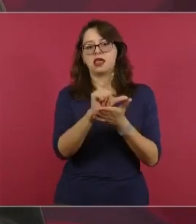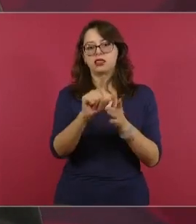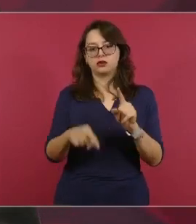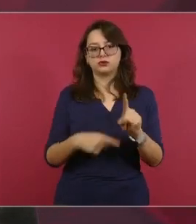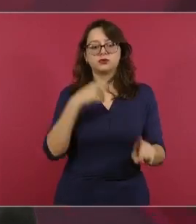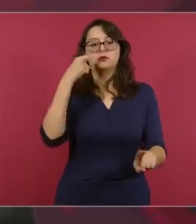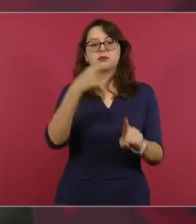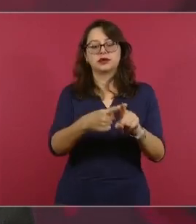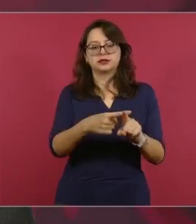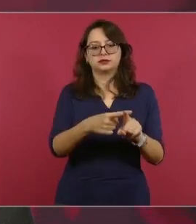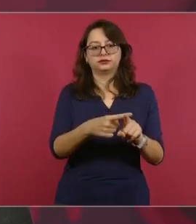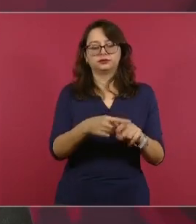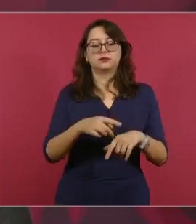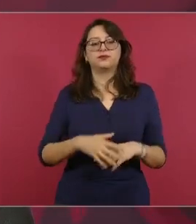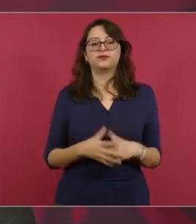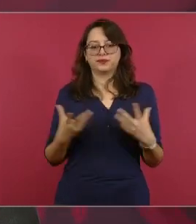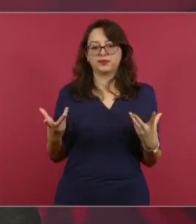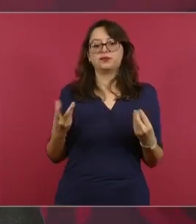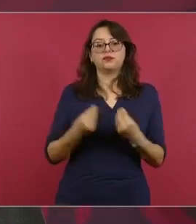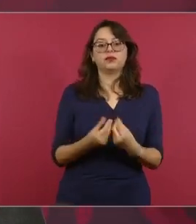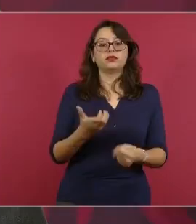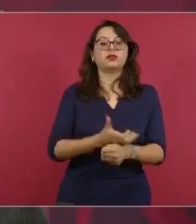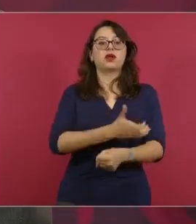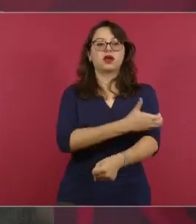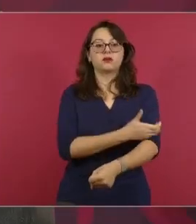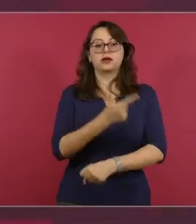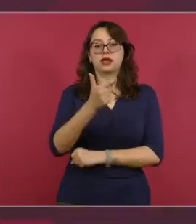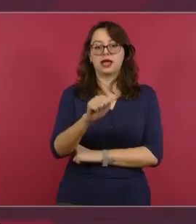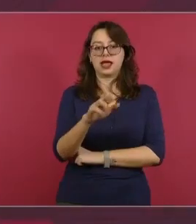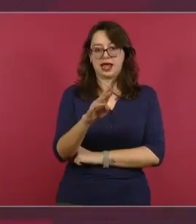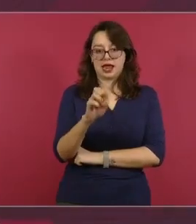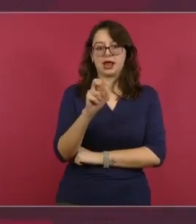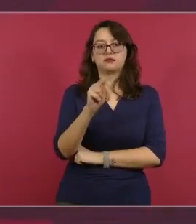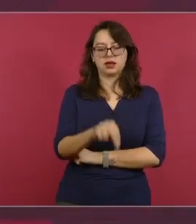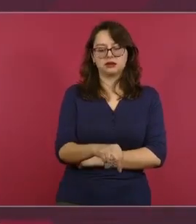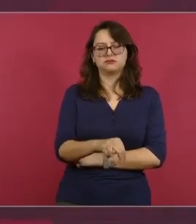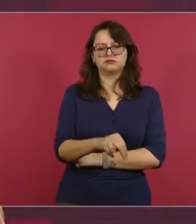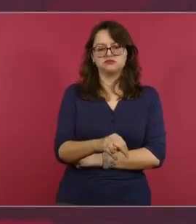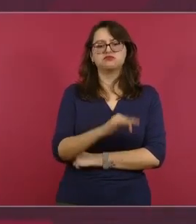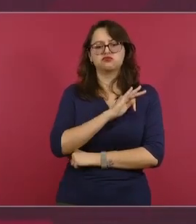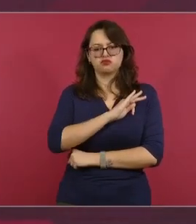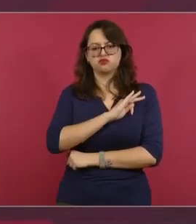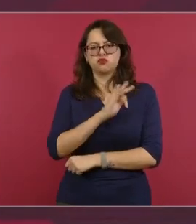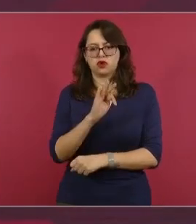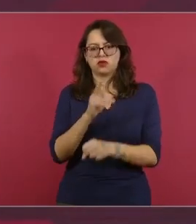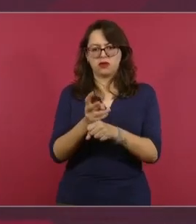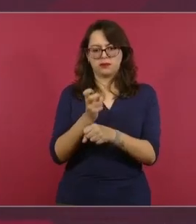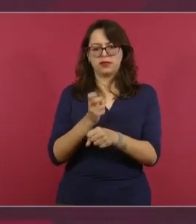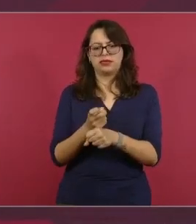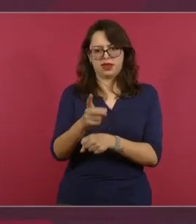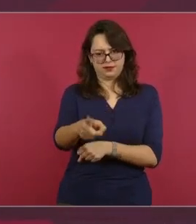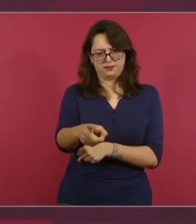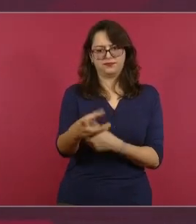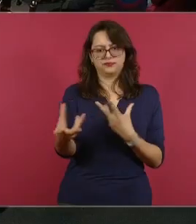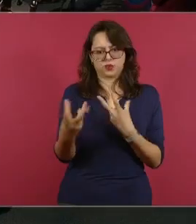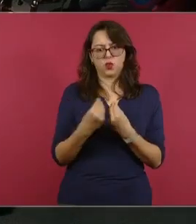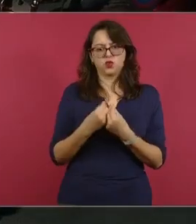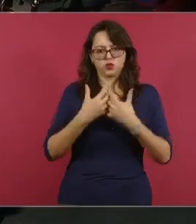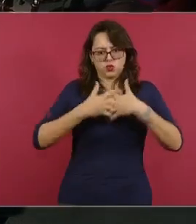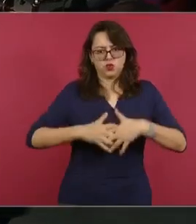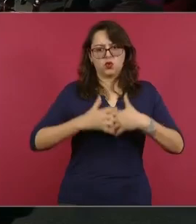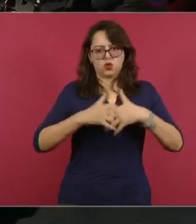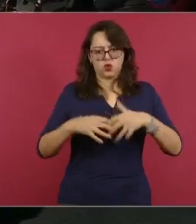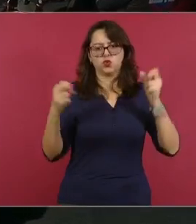Entonces, va Germán conmigo y te invitamos a ti, ahí a la